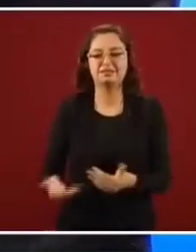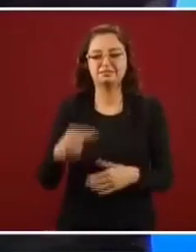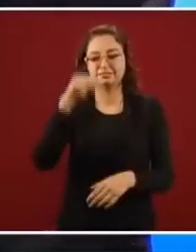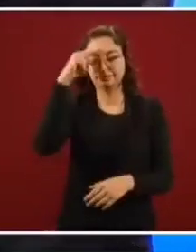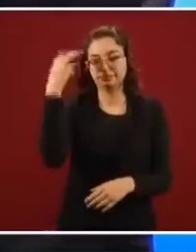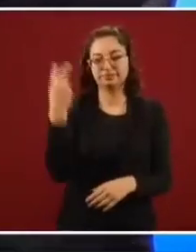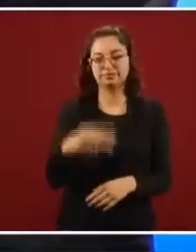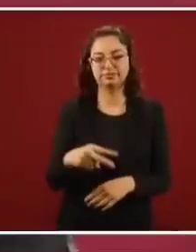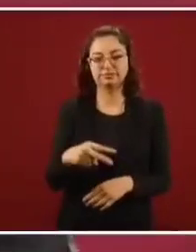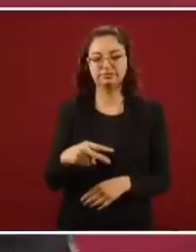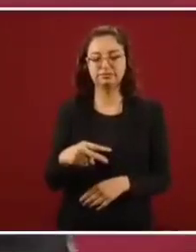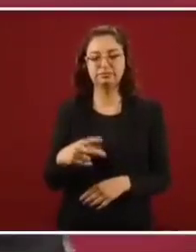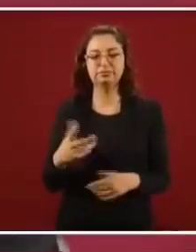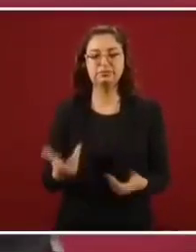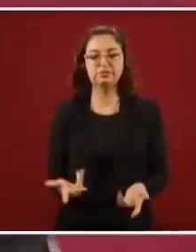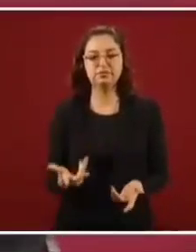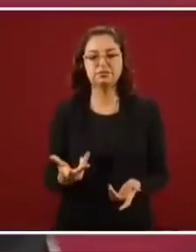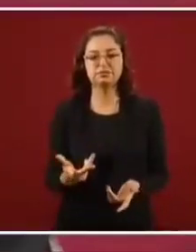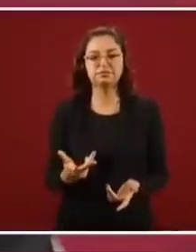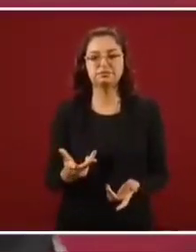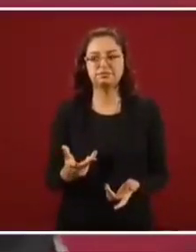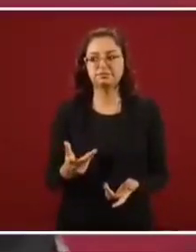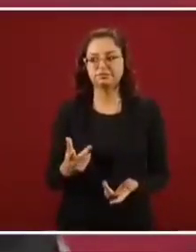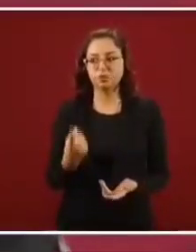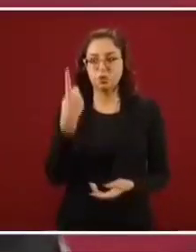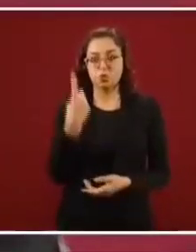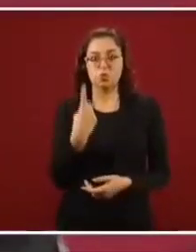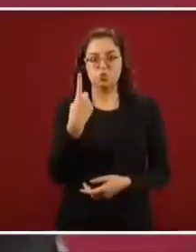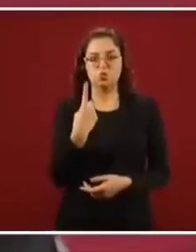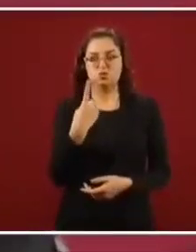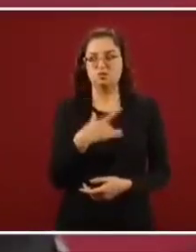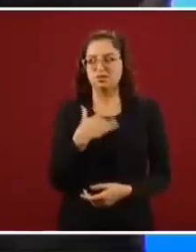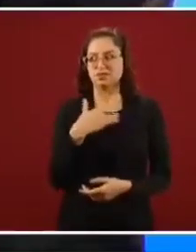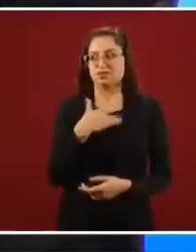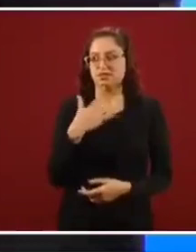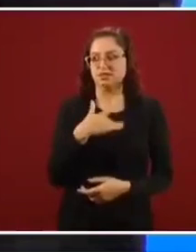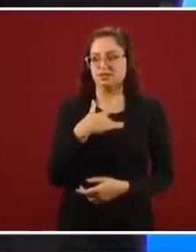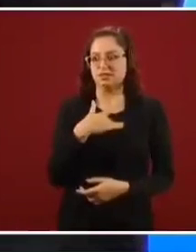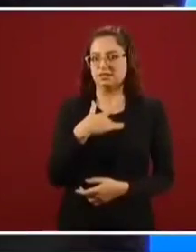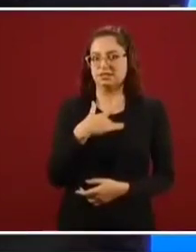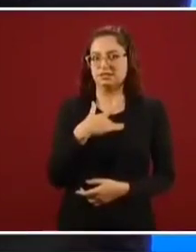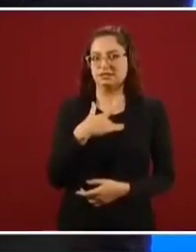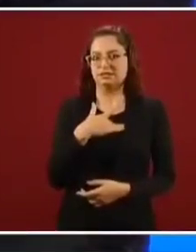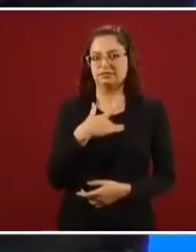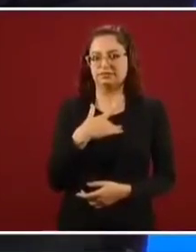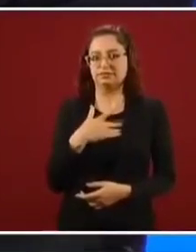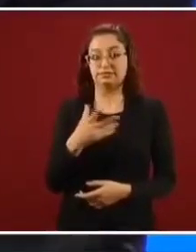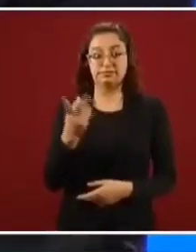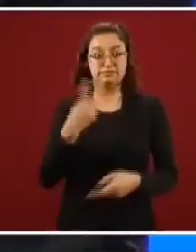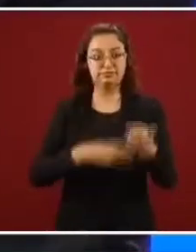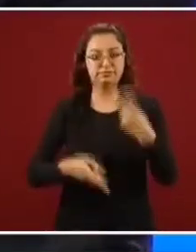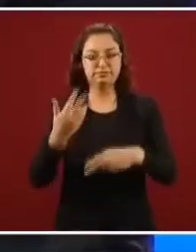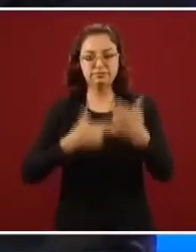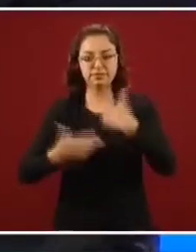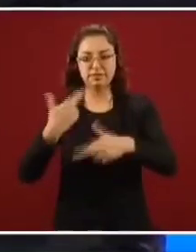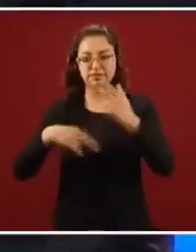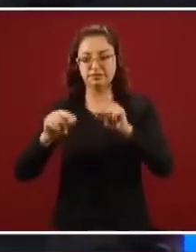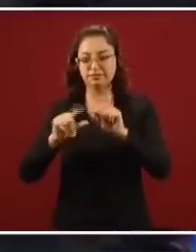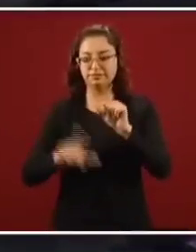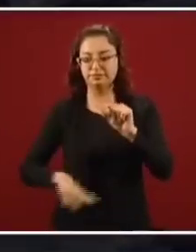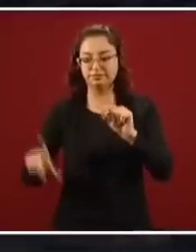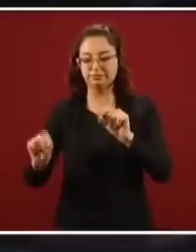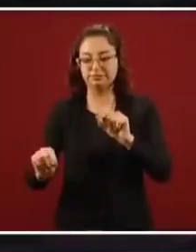hubo al día siguiente un ofrecimiento ya de los 2 que originalmente estaban